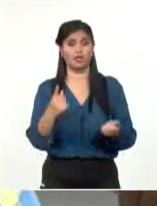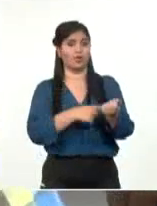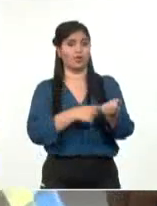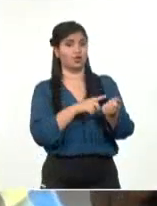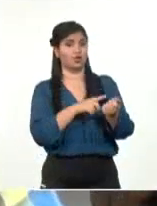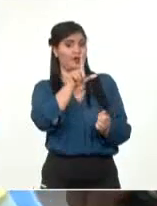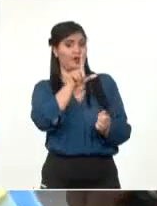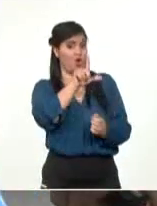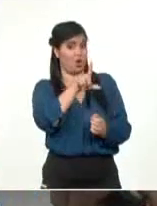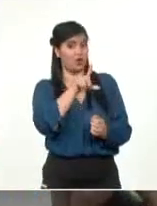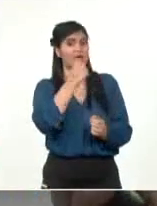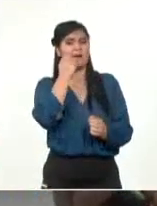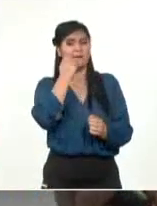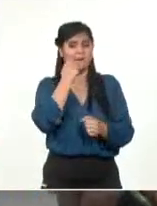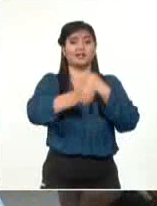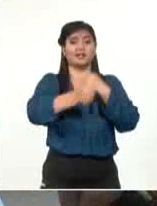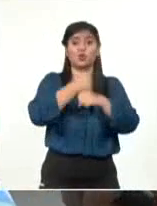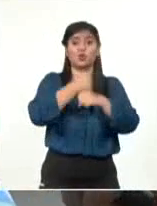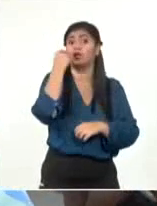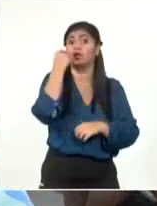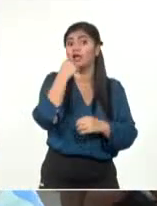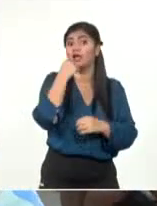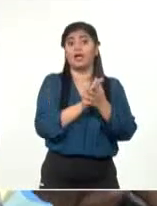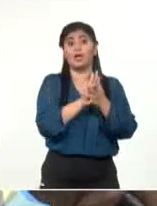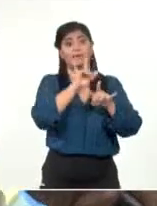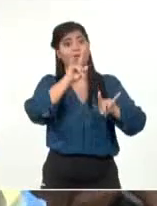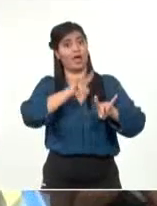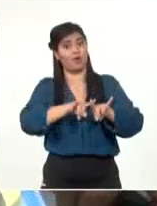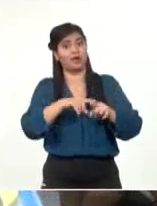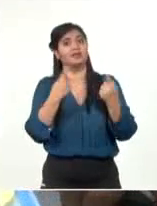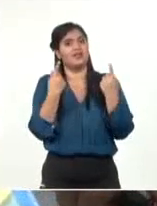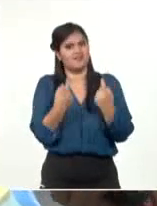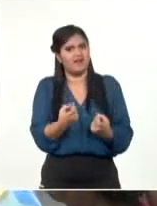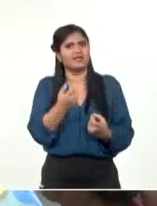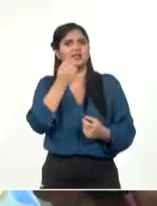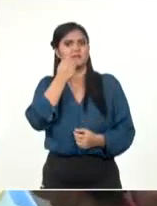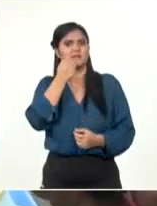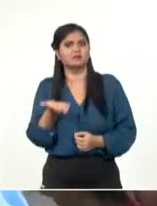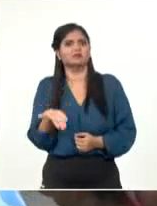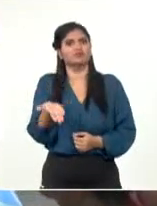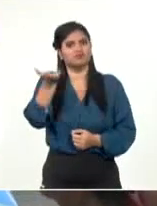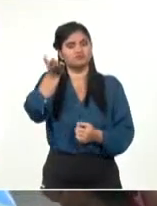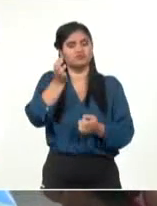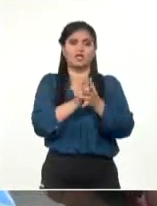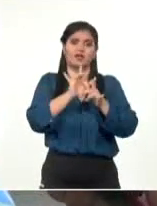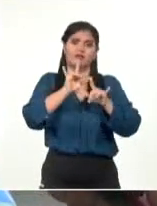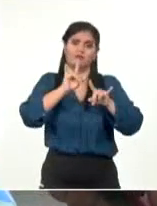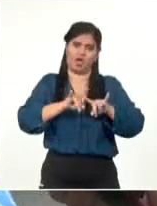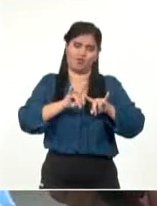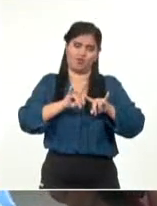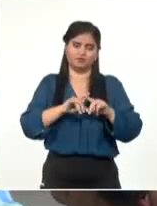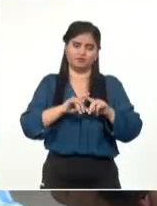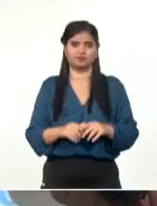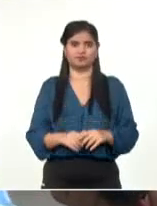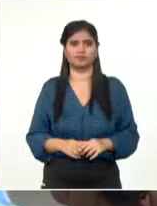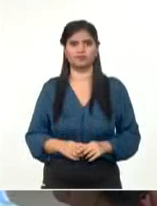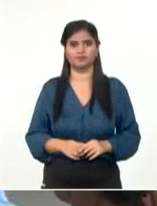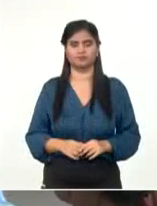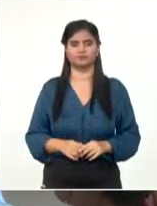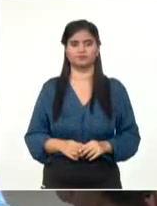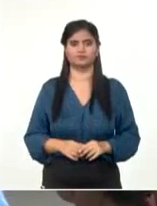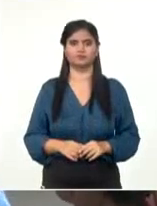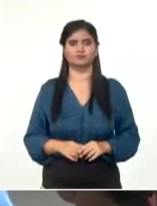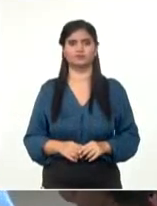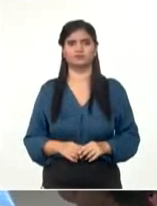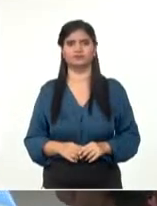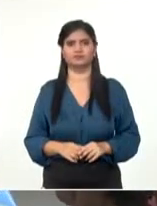superior a la demanda que ocurre el domingo, por eso el incremento del déficit para el día de hoy. La condición de generación